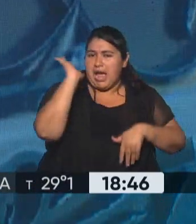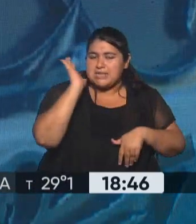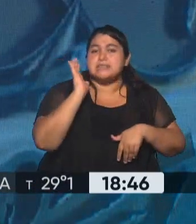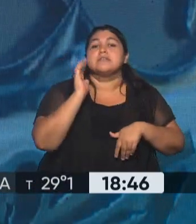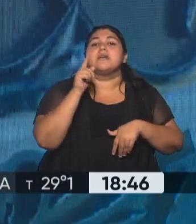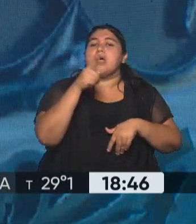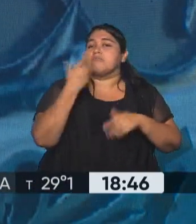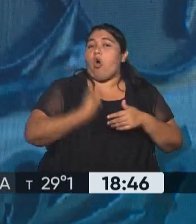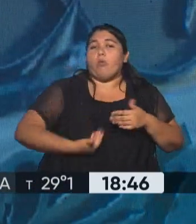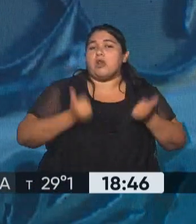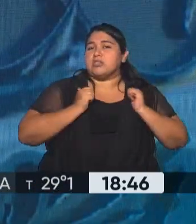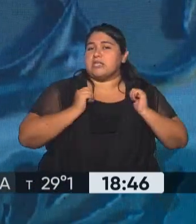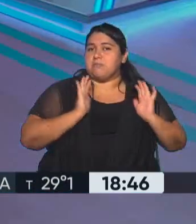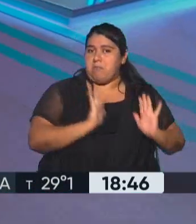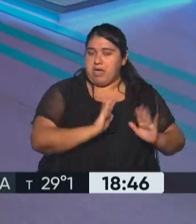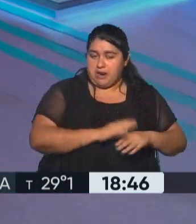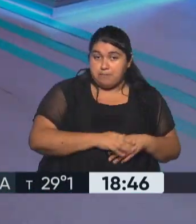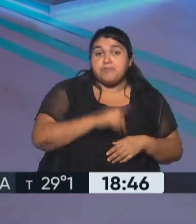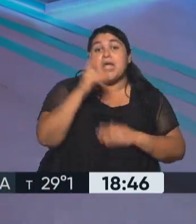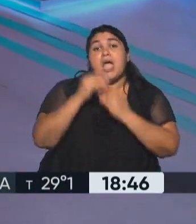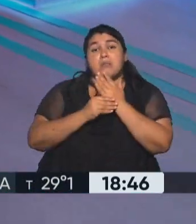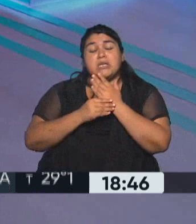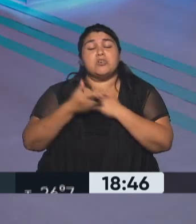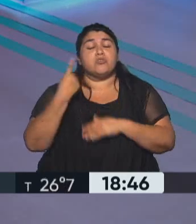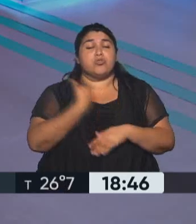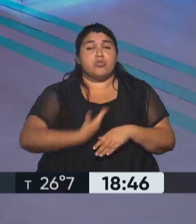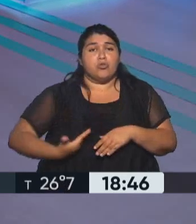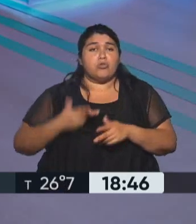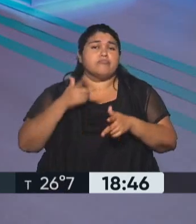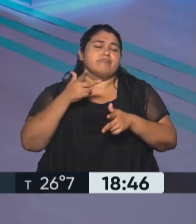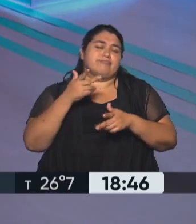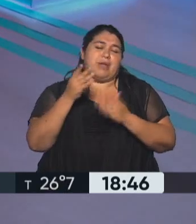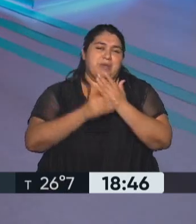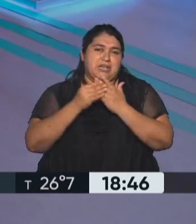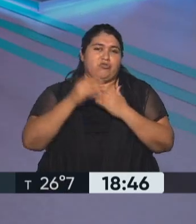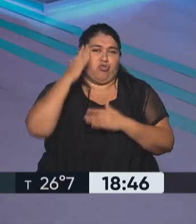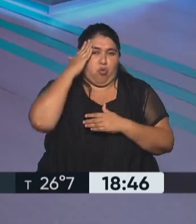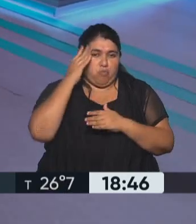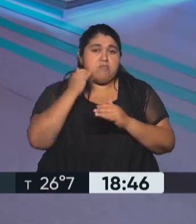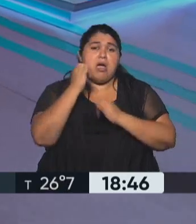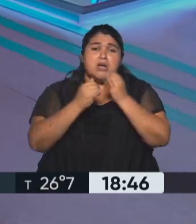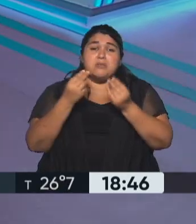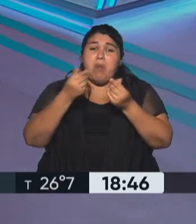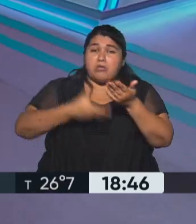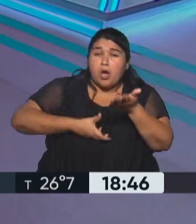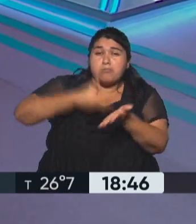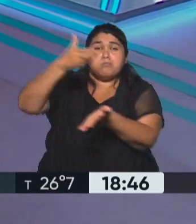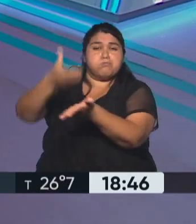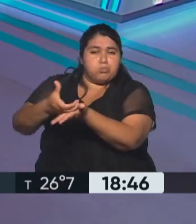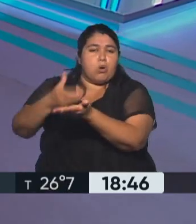el gobierno, y lo que hoy decía el ministro ya de Economía, Martín Guzmán, es que el primer desembolso del Fondo Monetario Internacional